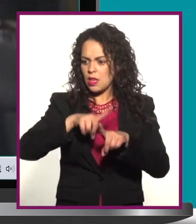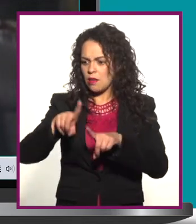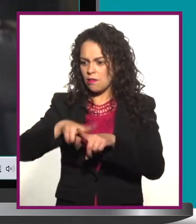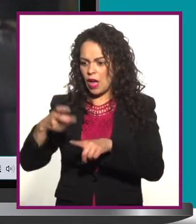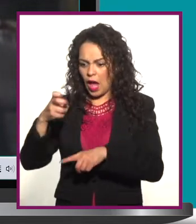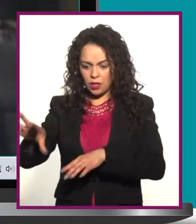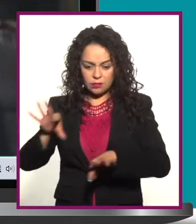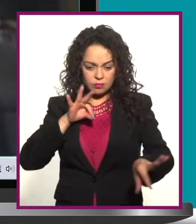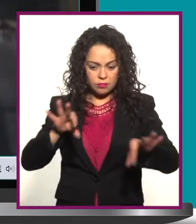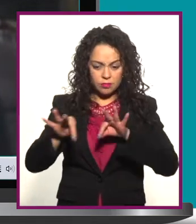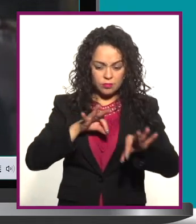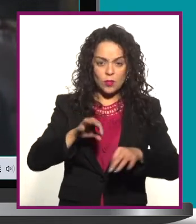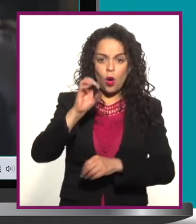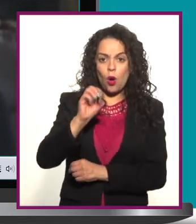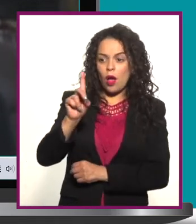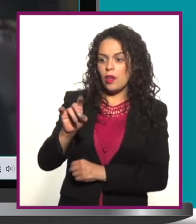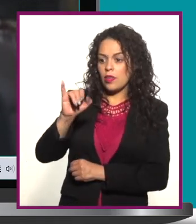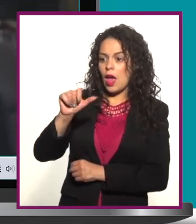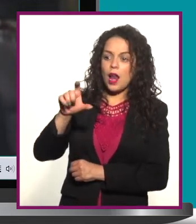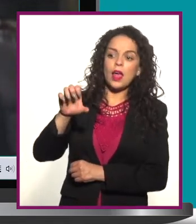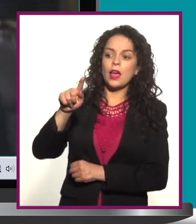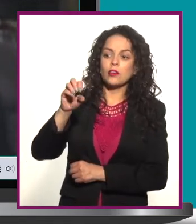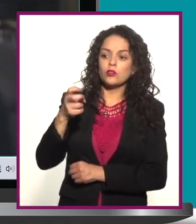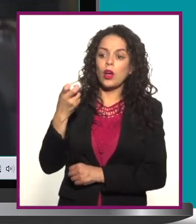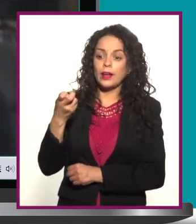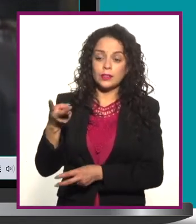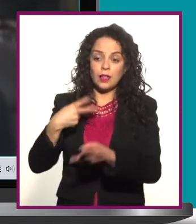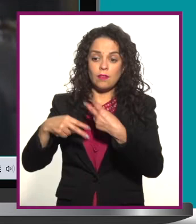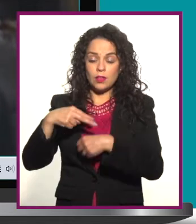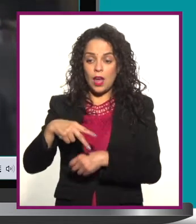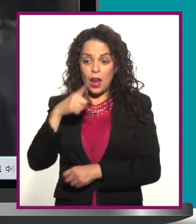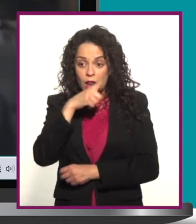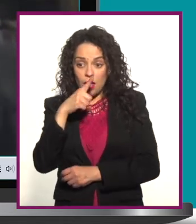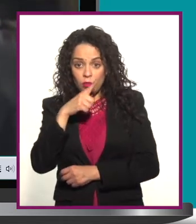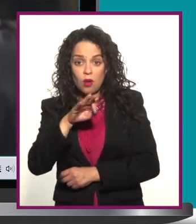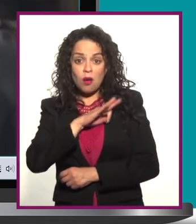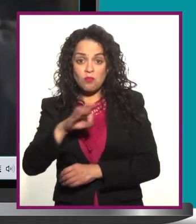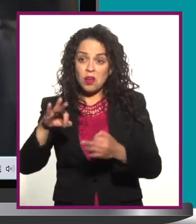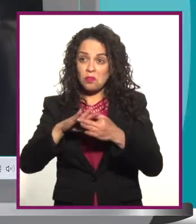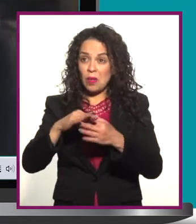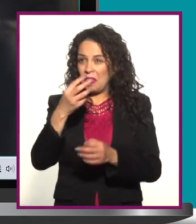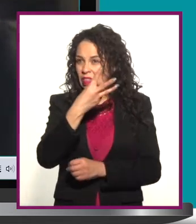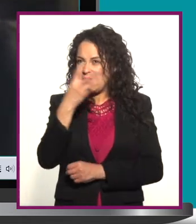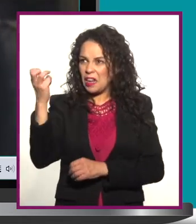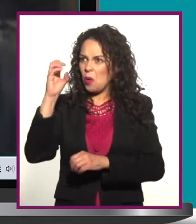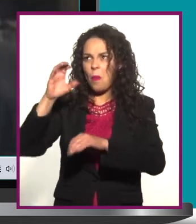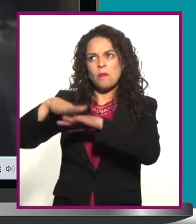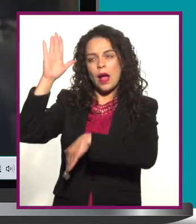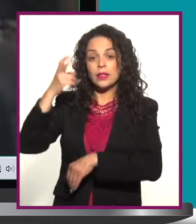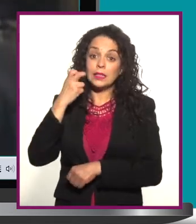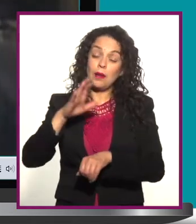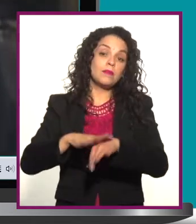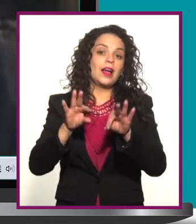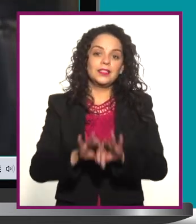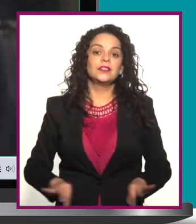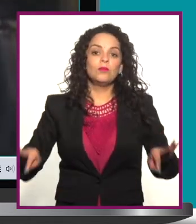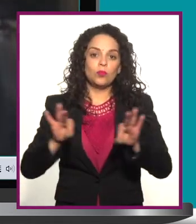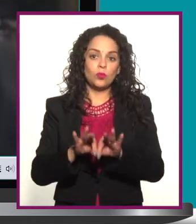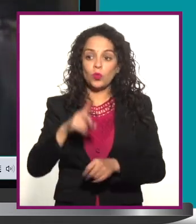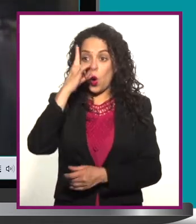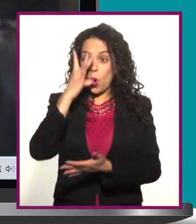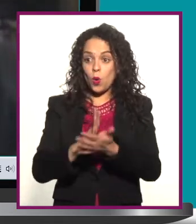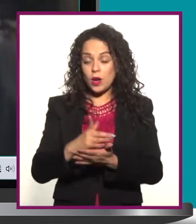las variantes que surgen de esas lenguas o los dialectos que surgen de esas lenguas, podemos llegar a más de 300. Creo que esa es la gran